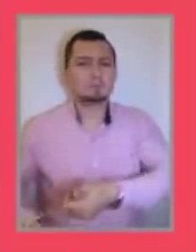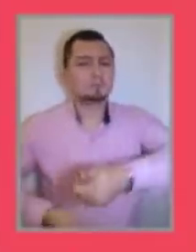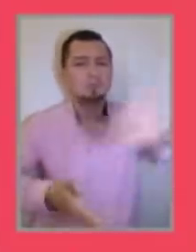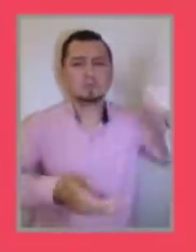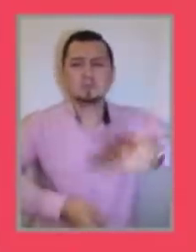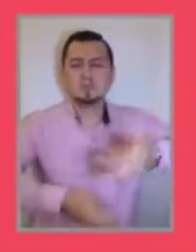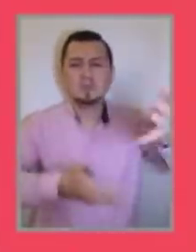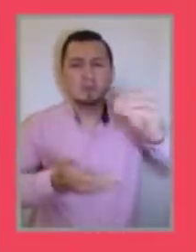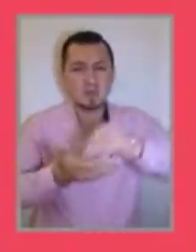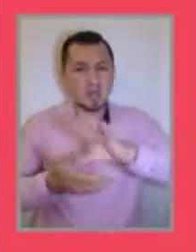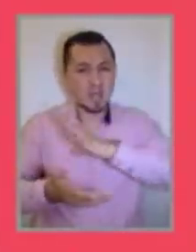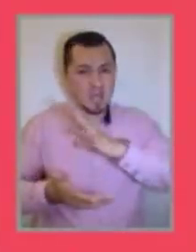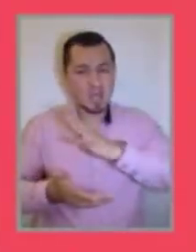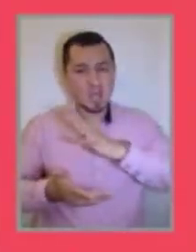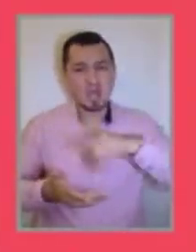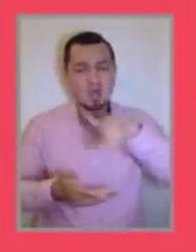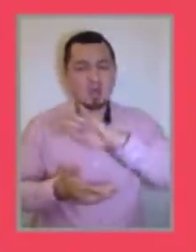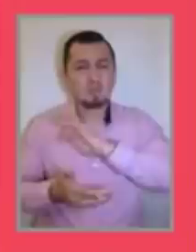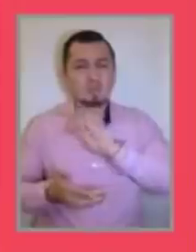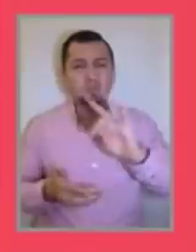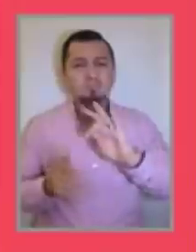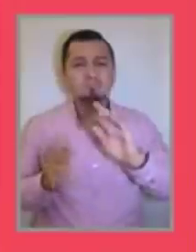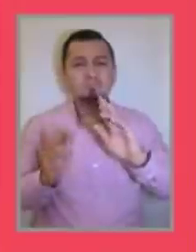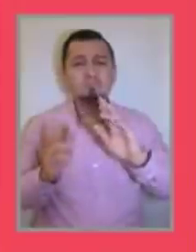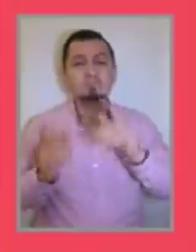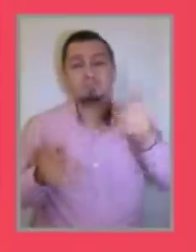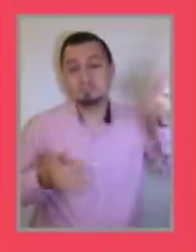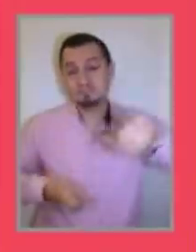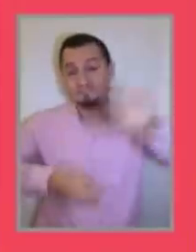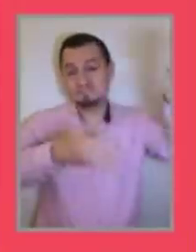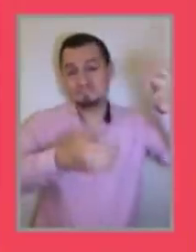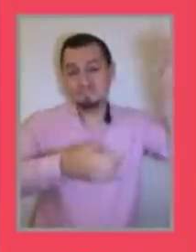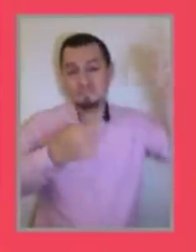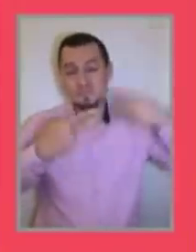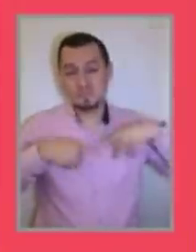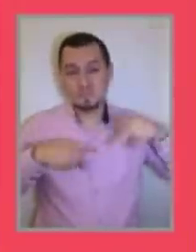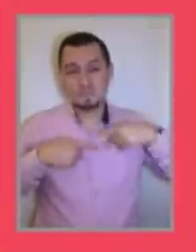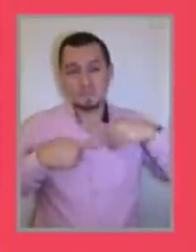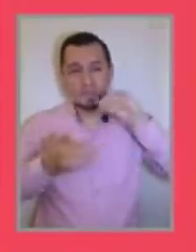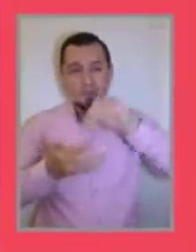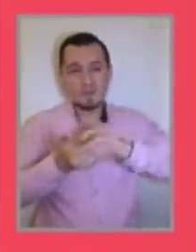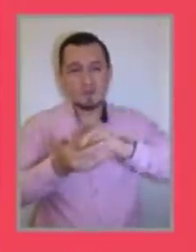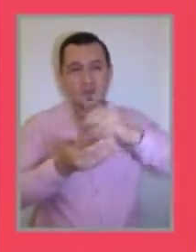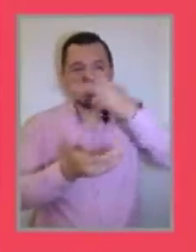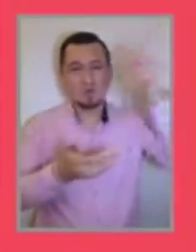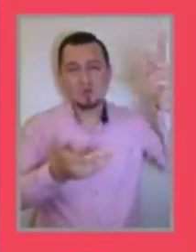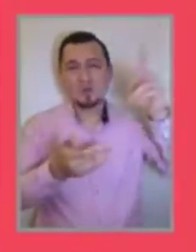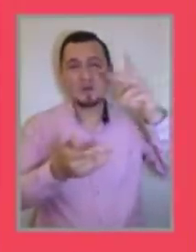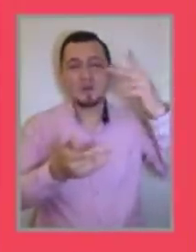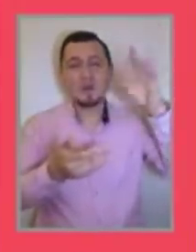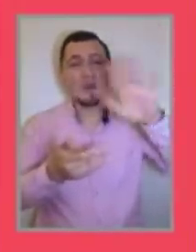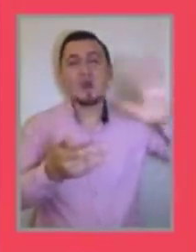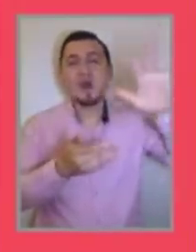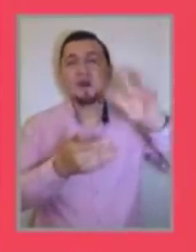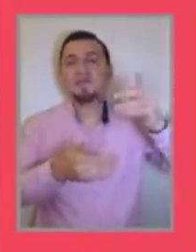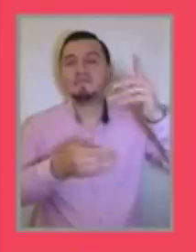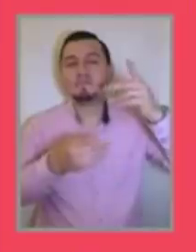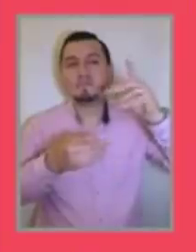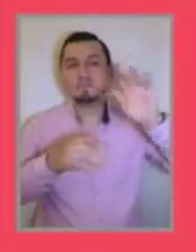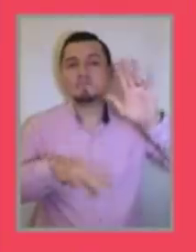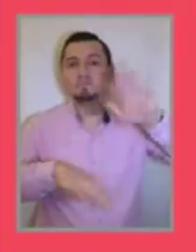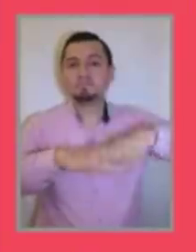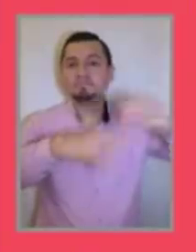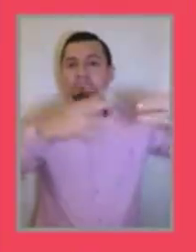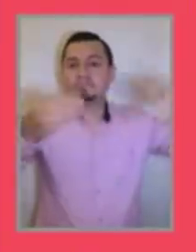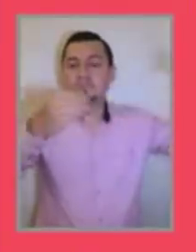¿Tiene reporte de si ya en los tiraderos de Picachos, Laureles o el mismo Mazatlán hay brote de